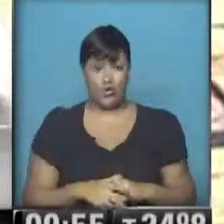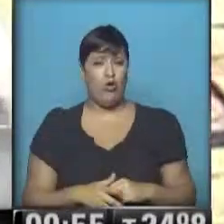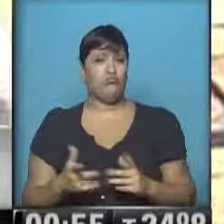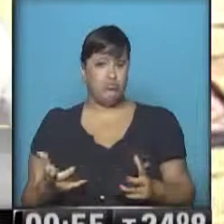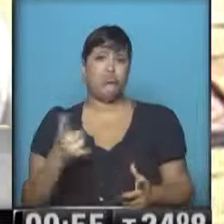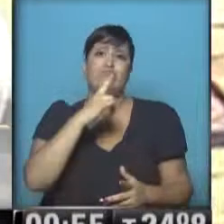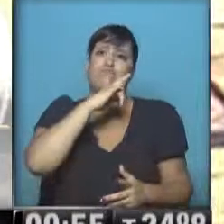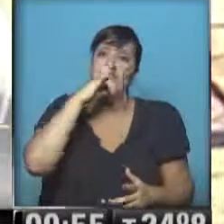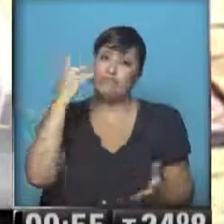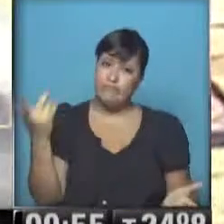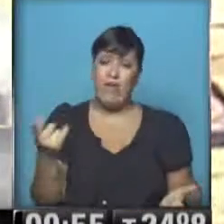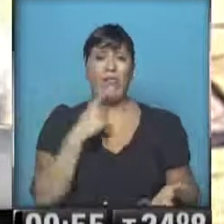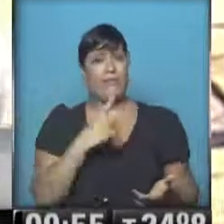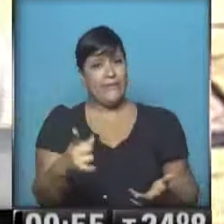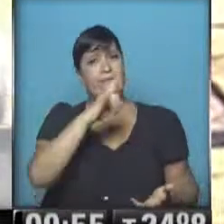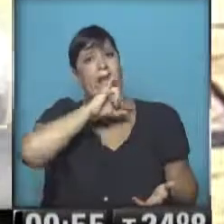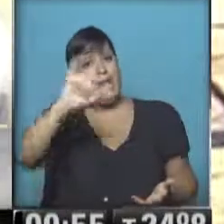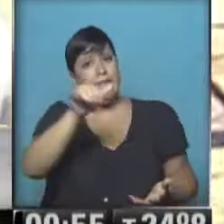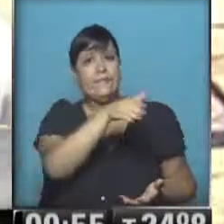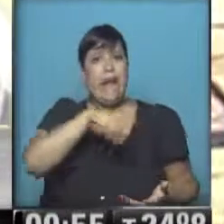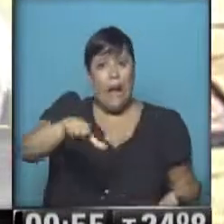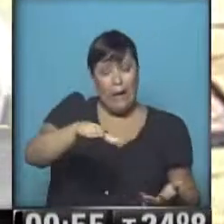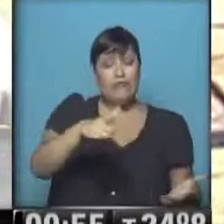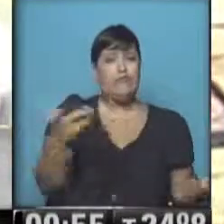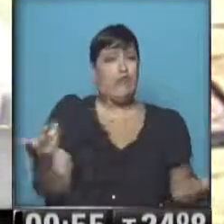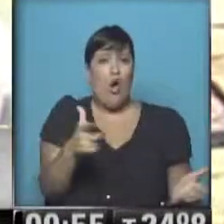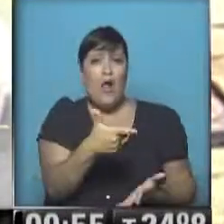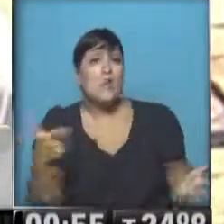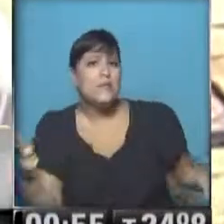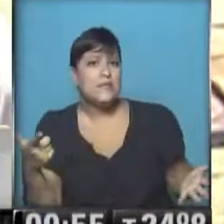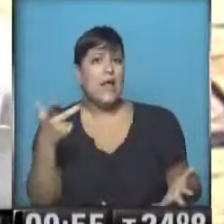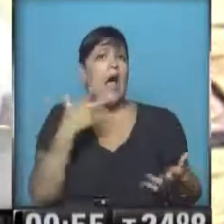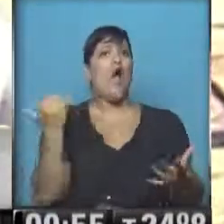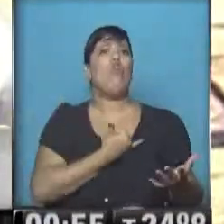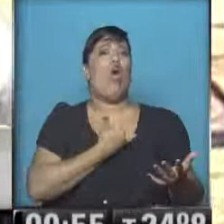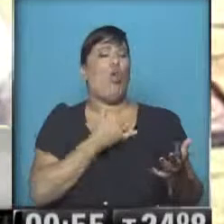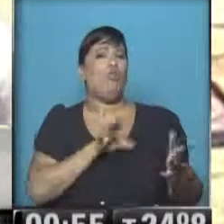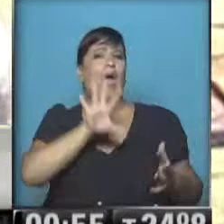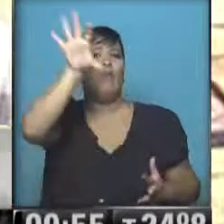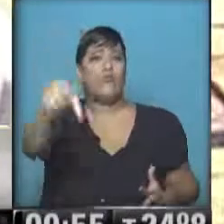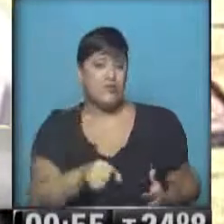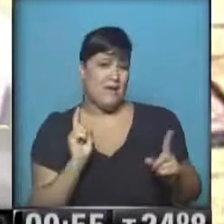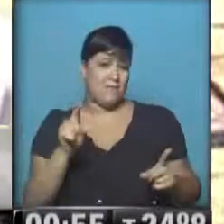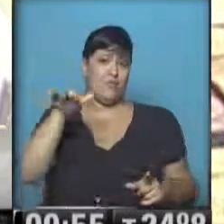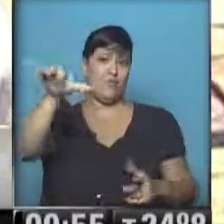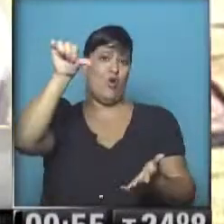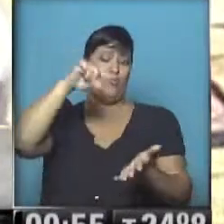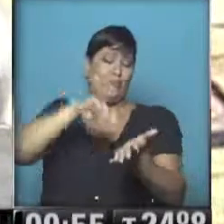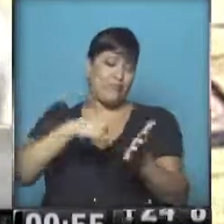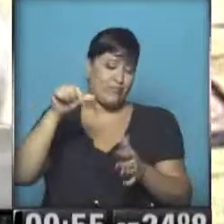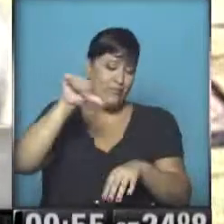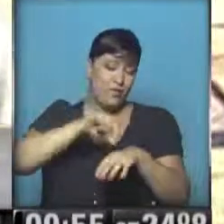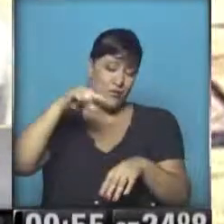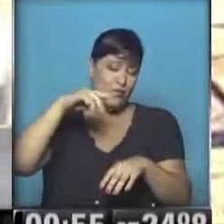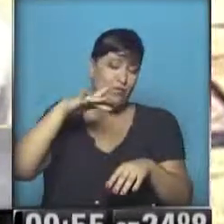advierten de que habían dejado el auto y que ahora ya no está ahí a ver dónde lo van a buscar bueno esta es la playa que les tocó vienen aquí salen